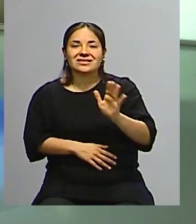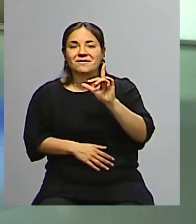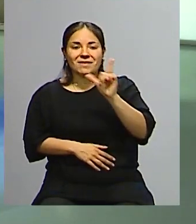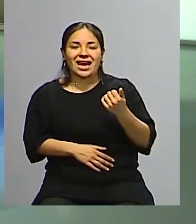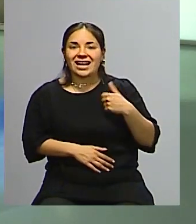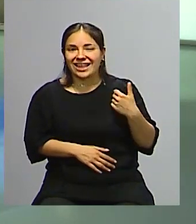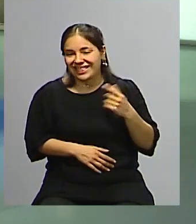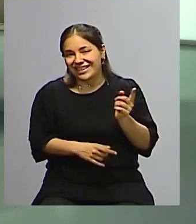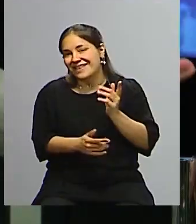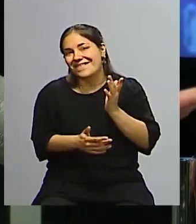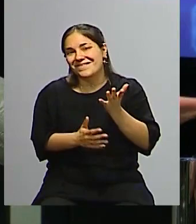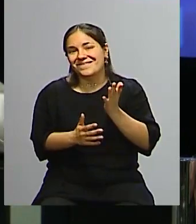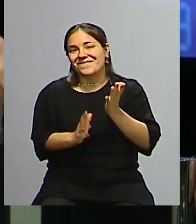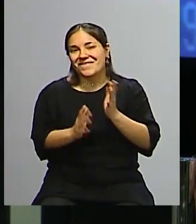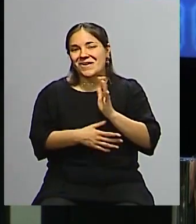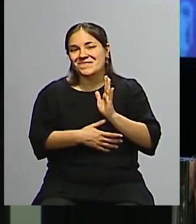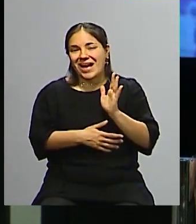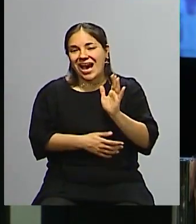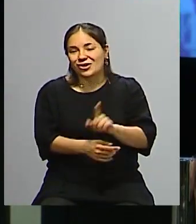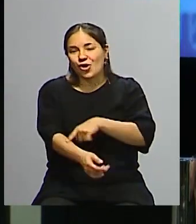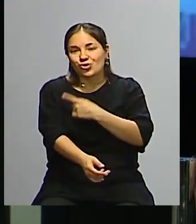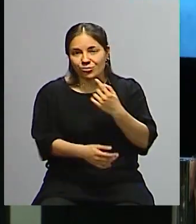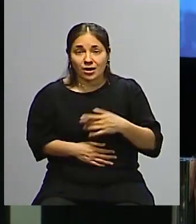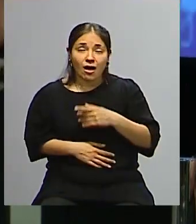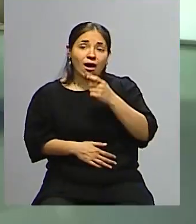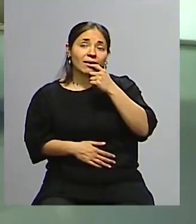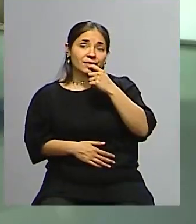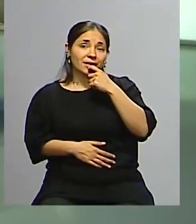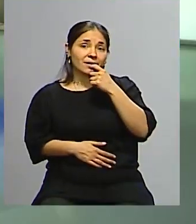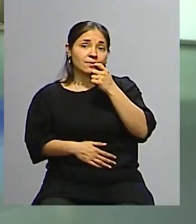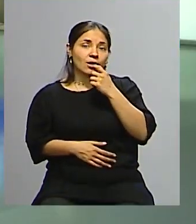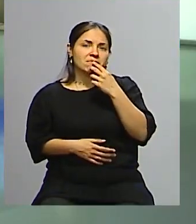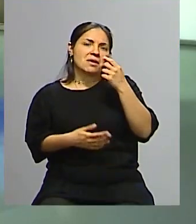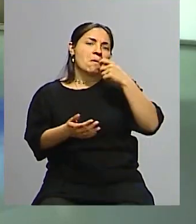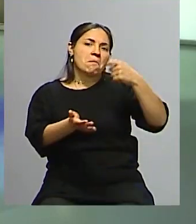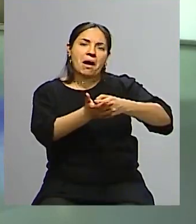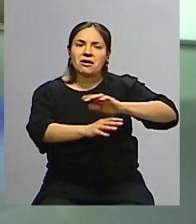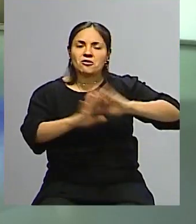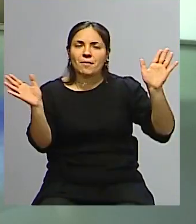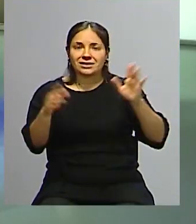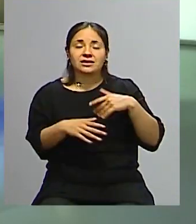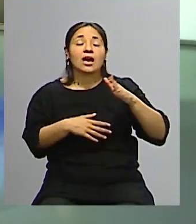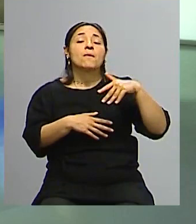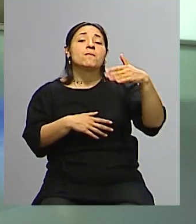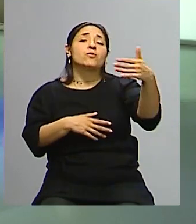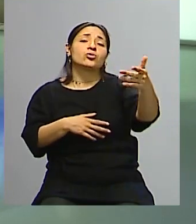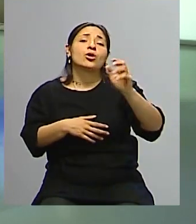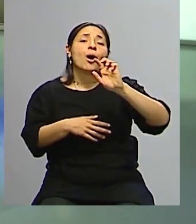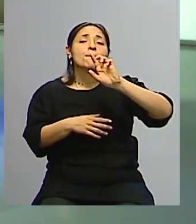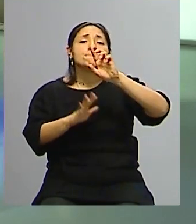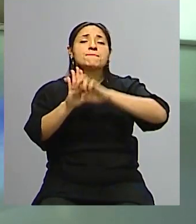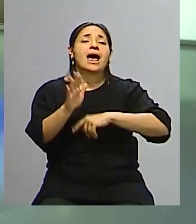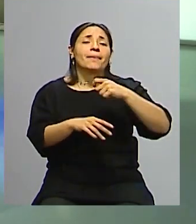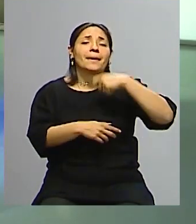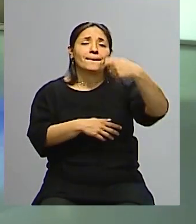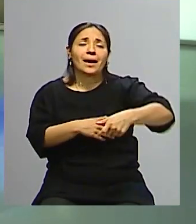no, y la otra opción es, lo dejo de pagar y espero que salga un plan de pago, ¿no? Una cuestión de riesgo moral moratoria, terrible. Sí. Bueno,